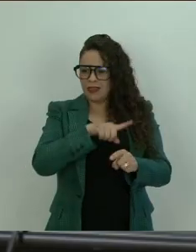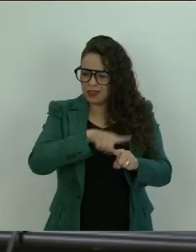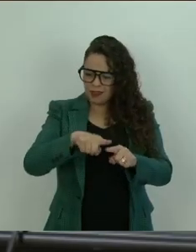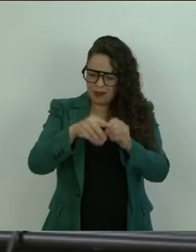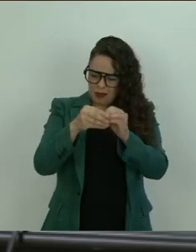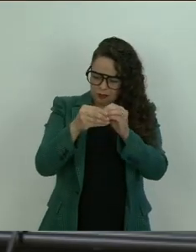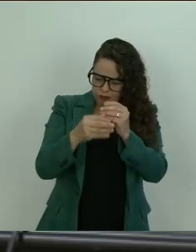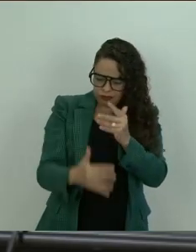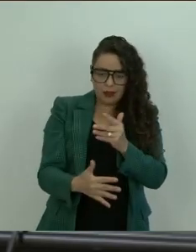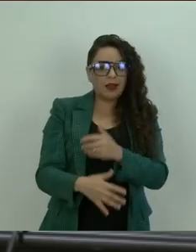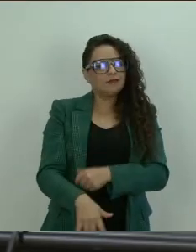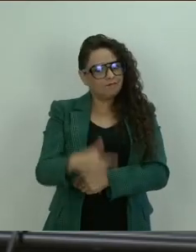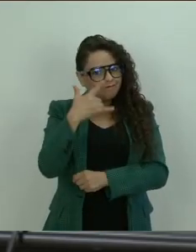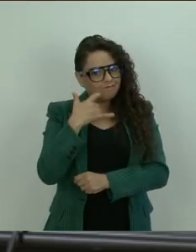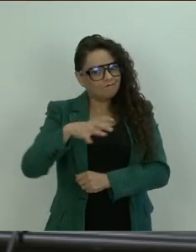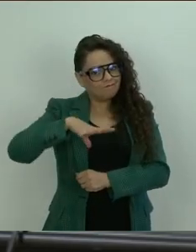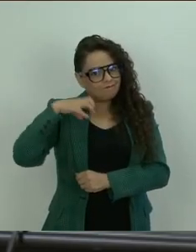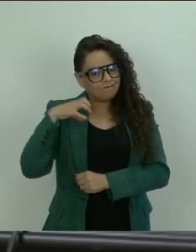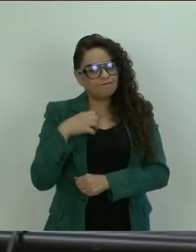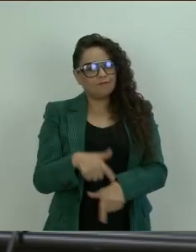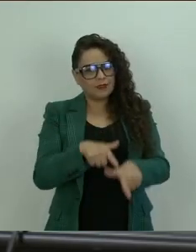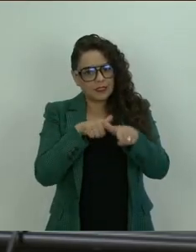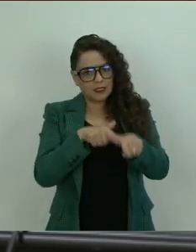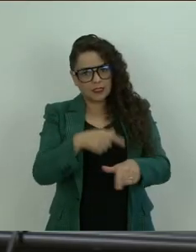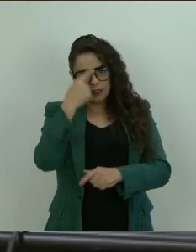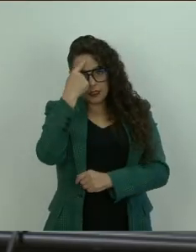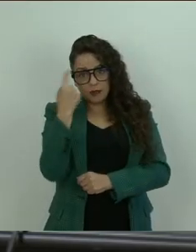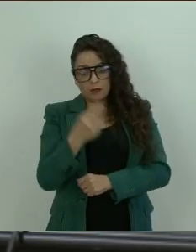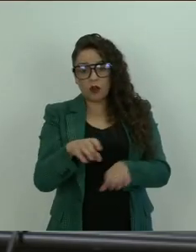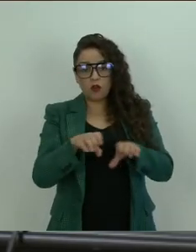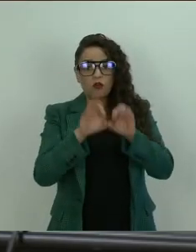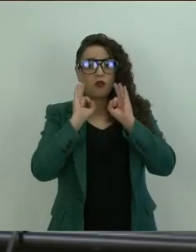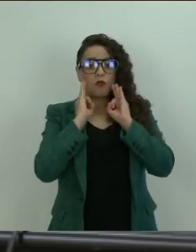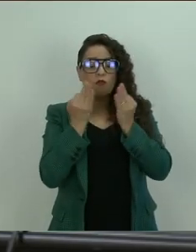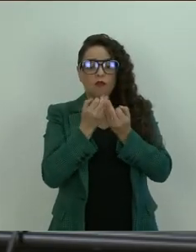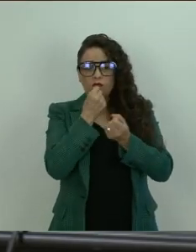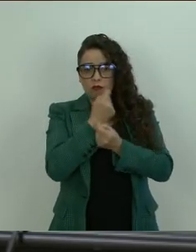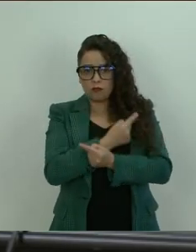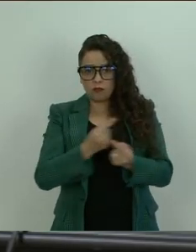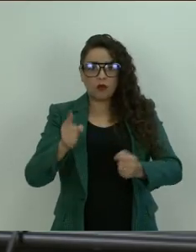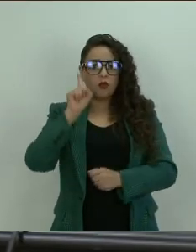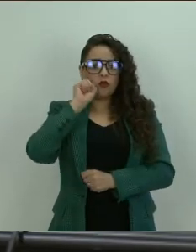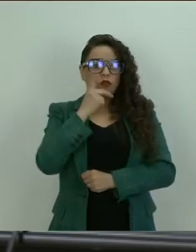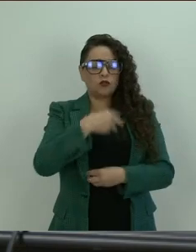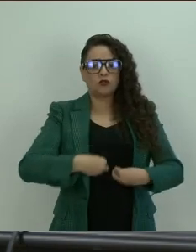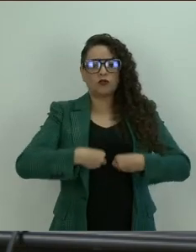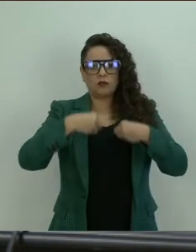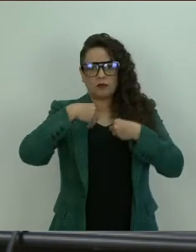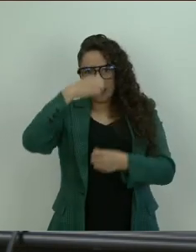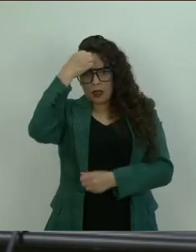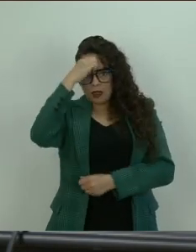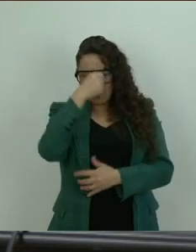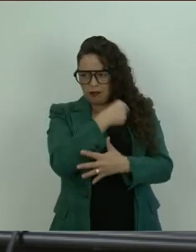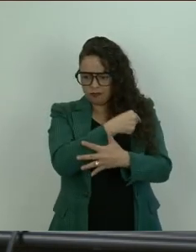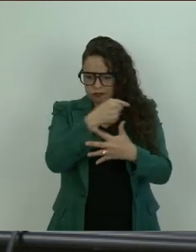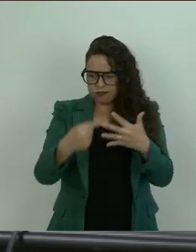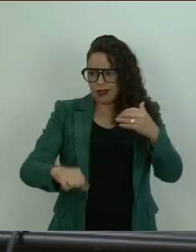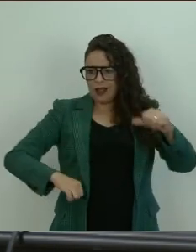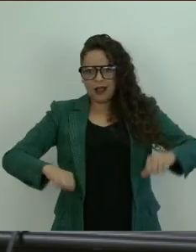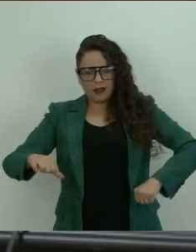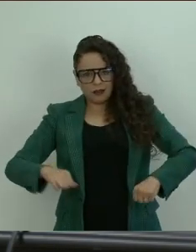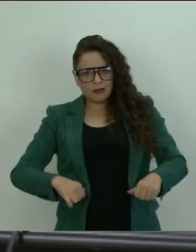y siguen configurando la experiencia social de las mujeres y niñas indígenas. Para concluir mi intervención,